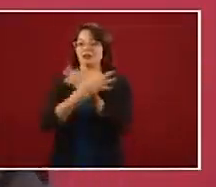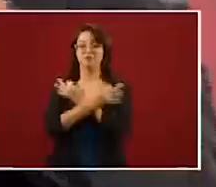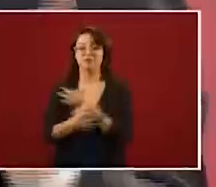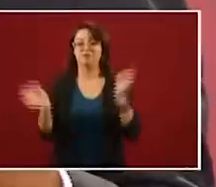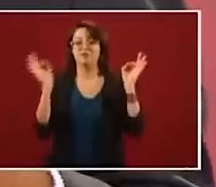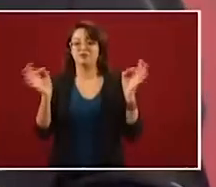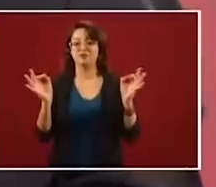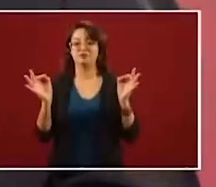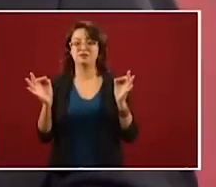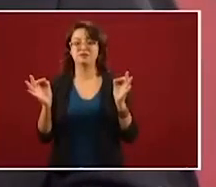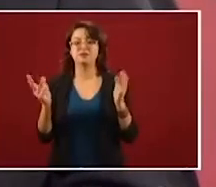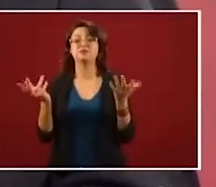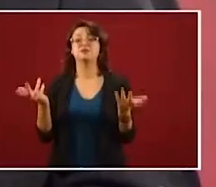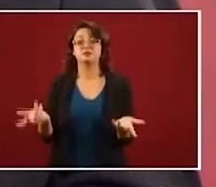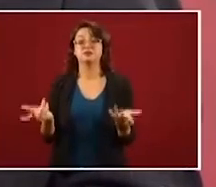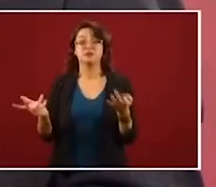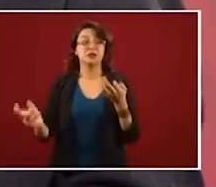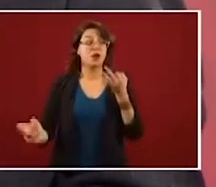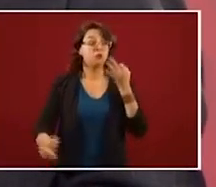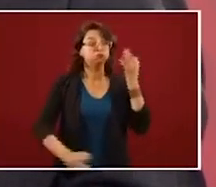hubo una campaña